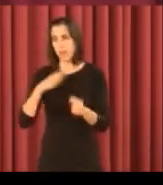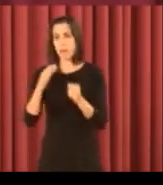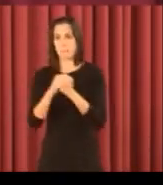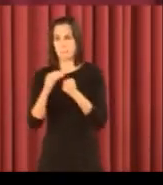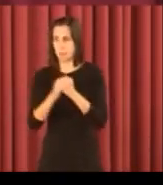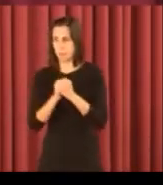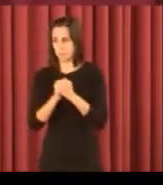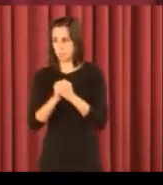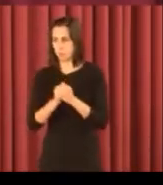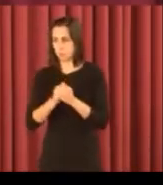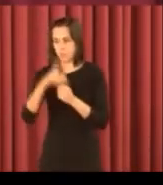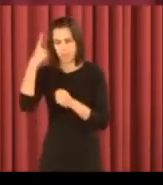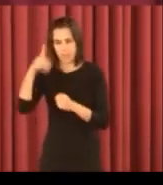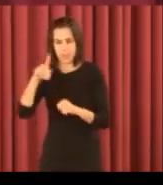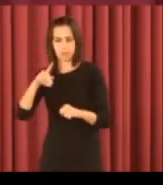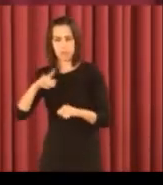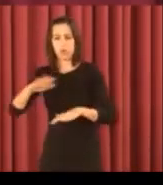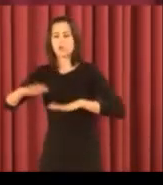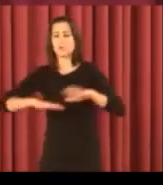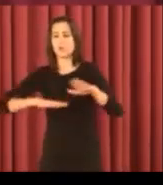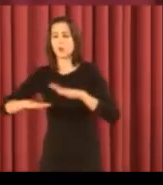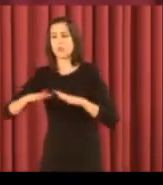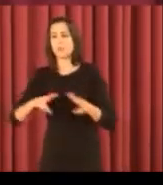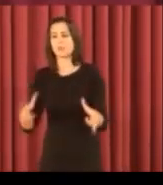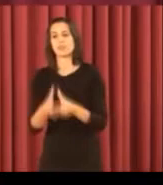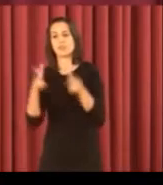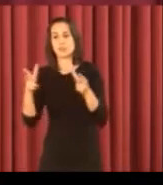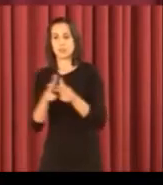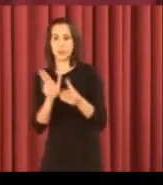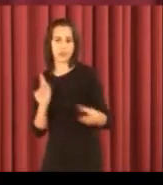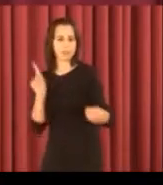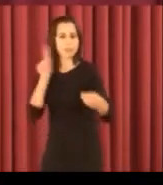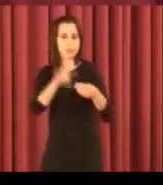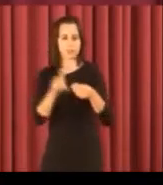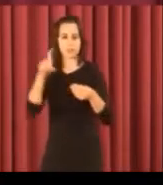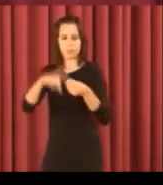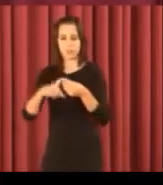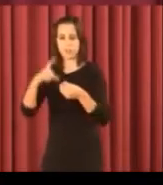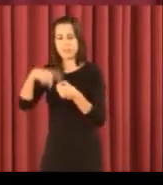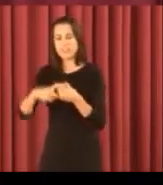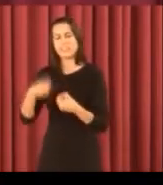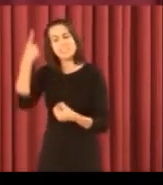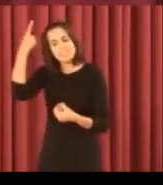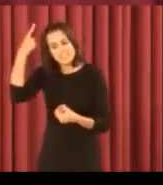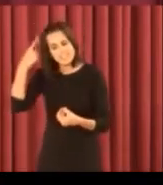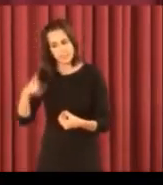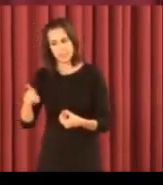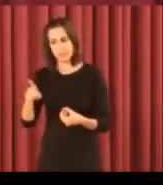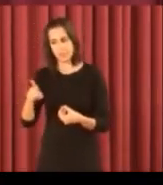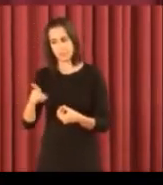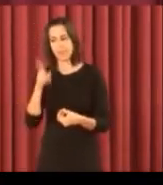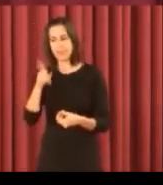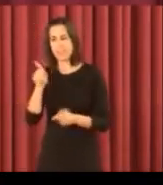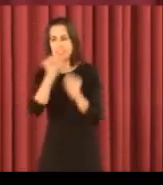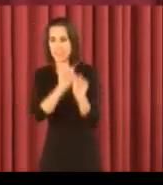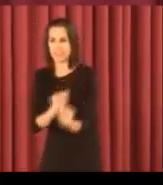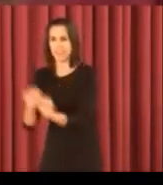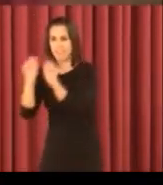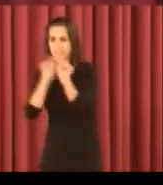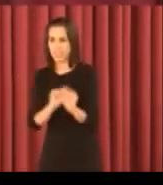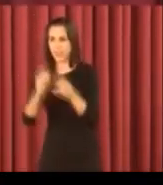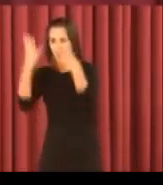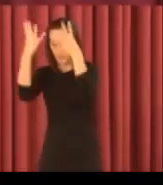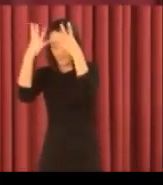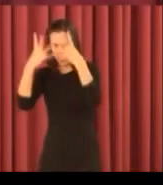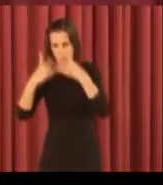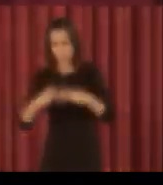sociales y siempre ha sostenido que el ciudadano debe estar en el centro de la acción pública y que apuesta y que defiende una